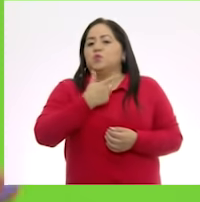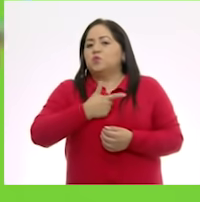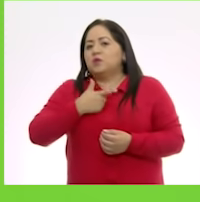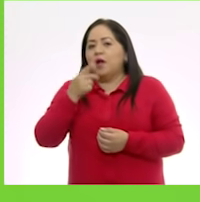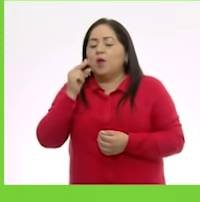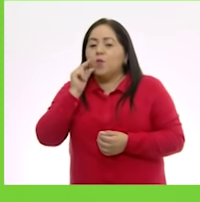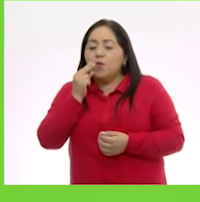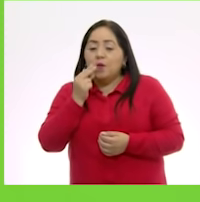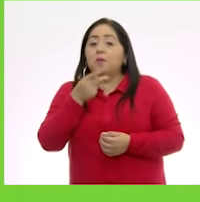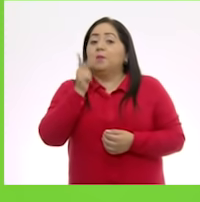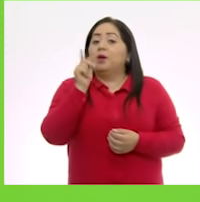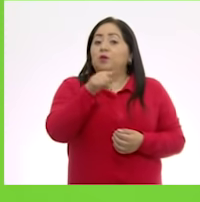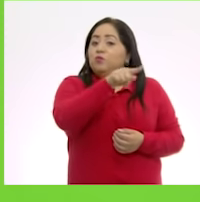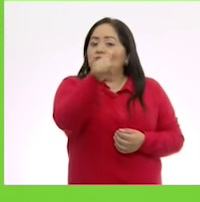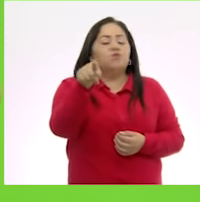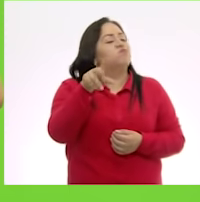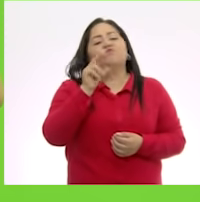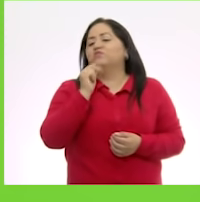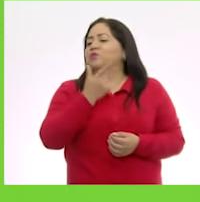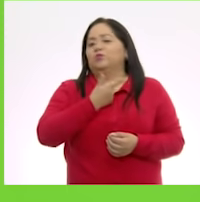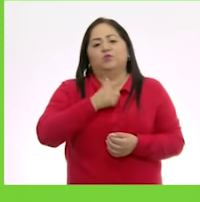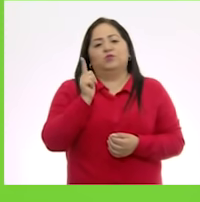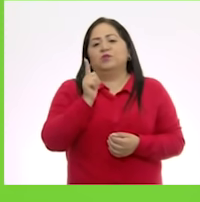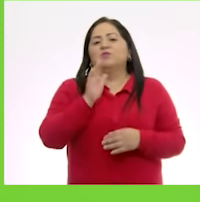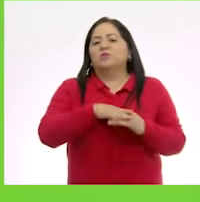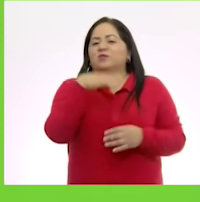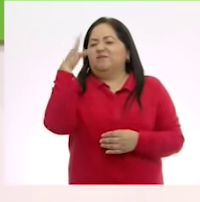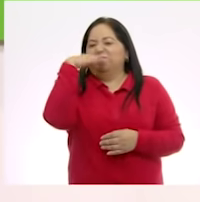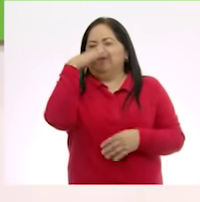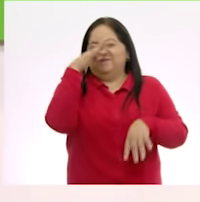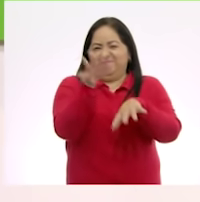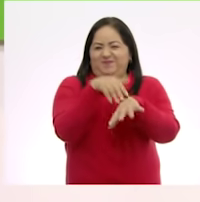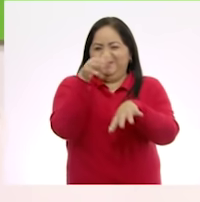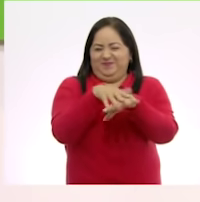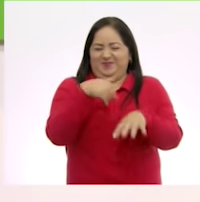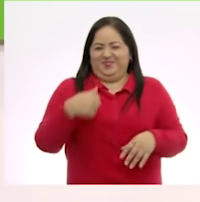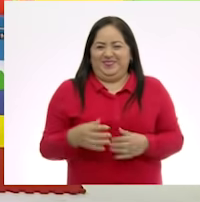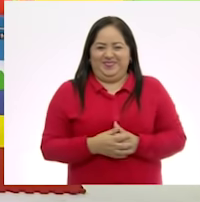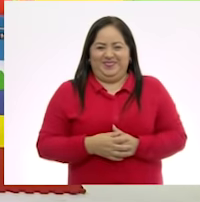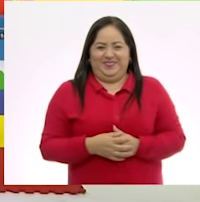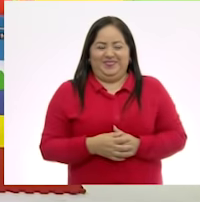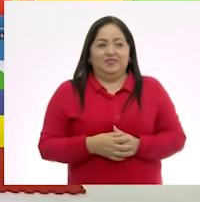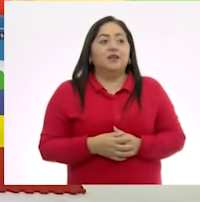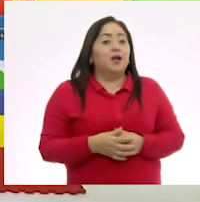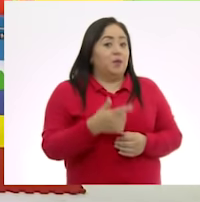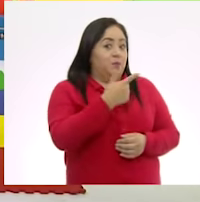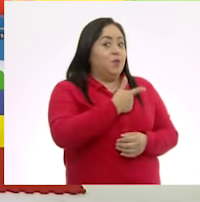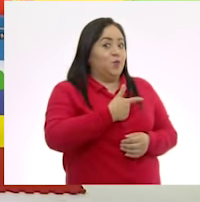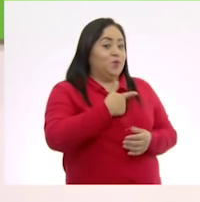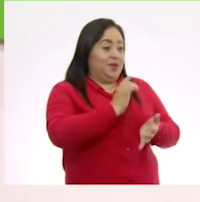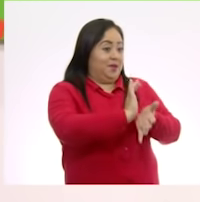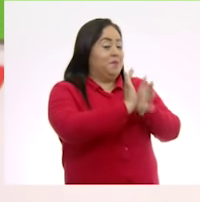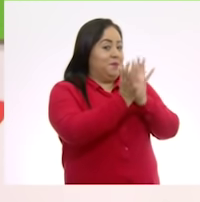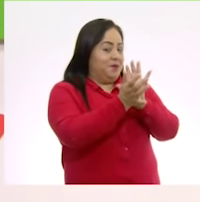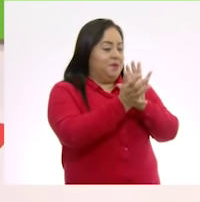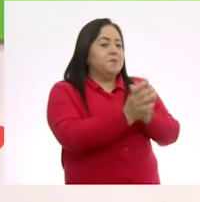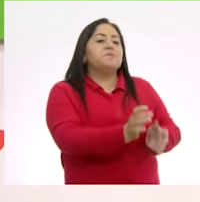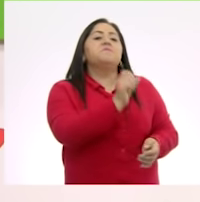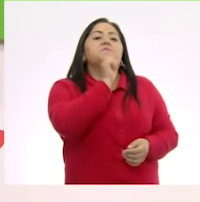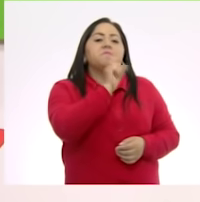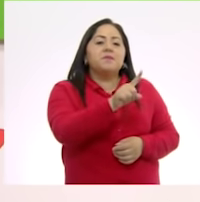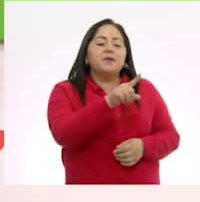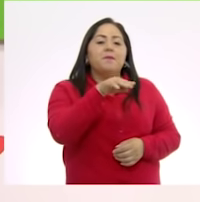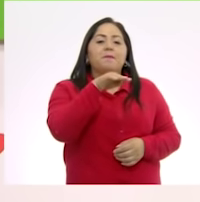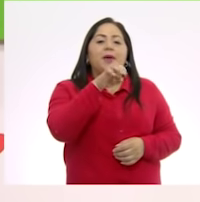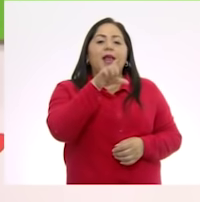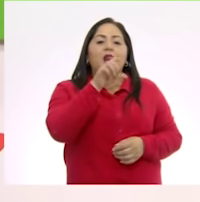nuez. Pero tú no me gustas porque te apestan los pies. Me gusta la piña, también el